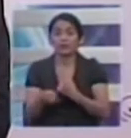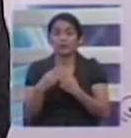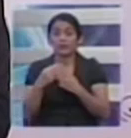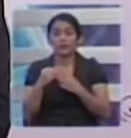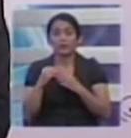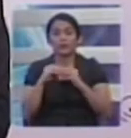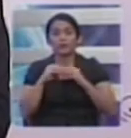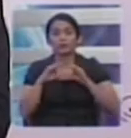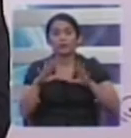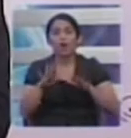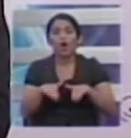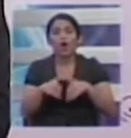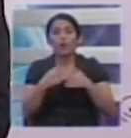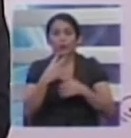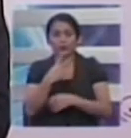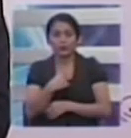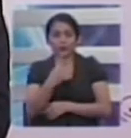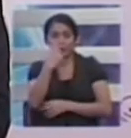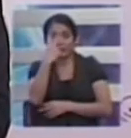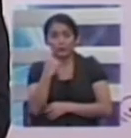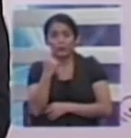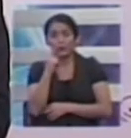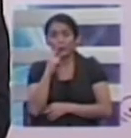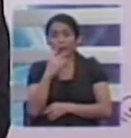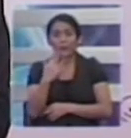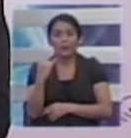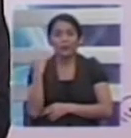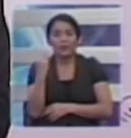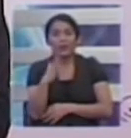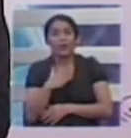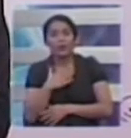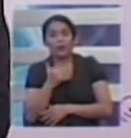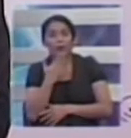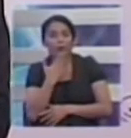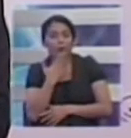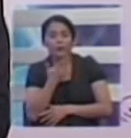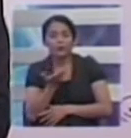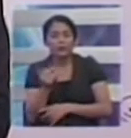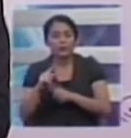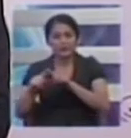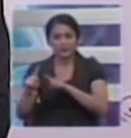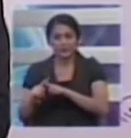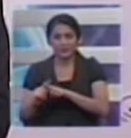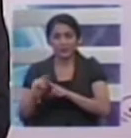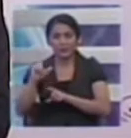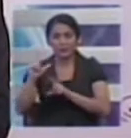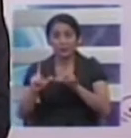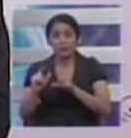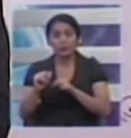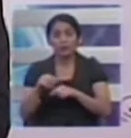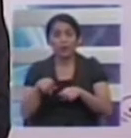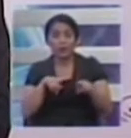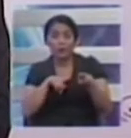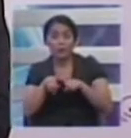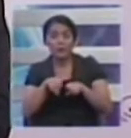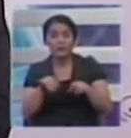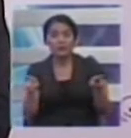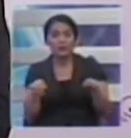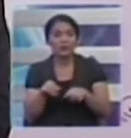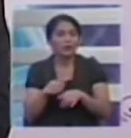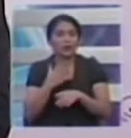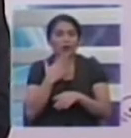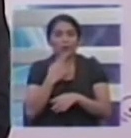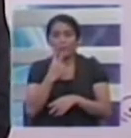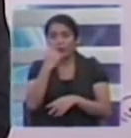del mundo hoy por hoy trabajan muchísimo en esto. Todo el mundo quiere estar en TripAdvisor porque es uno de los sitios más